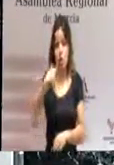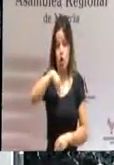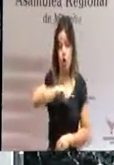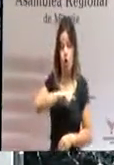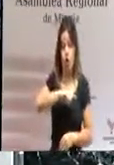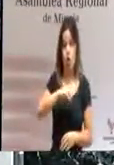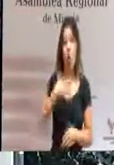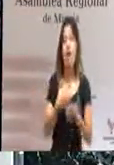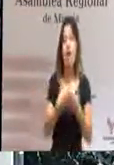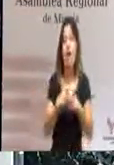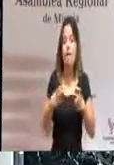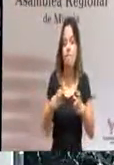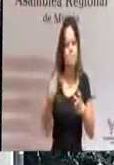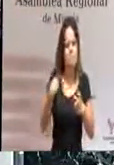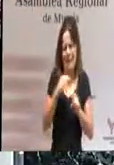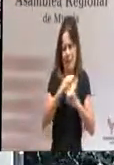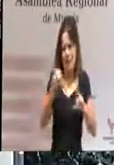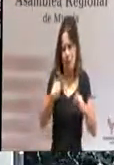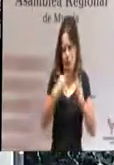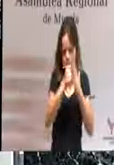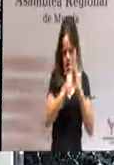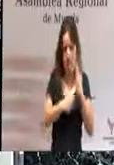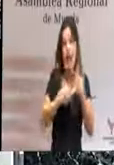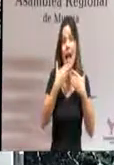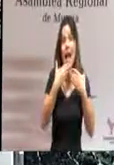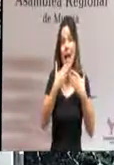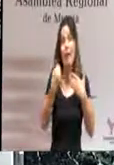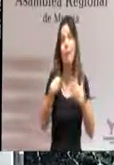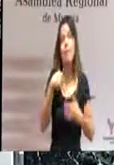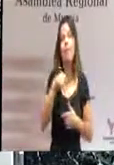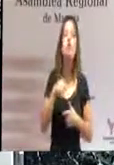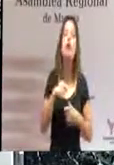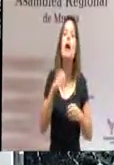la receta la teníamos claras. Gracias a esto los